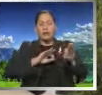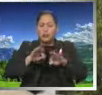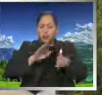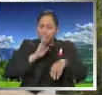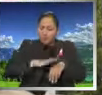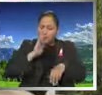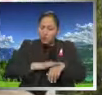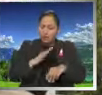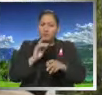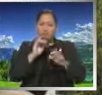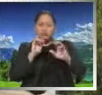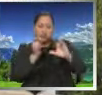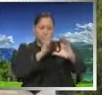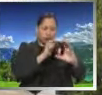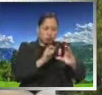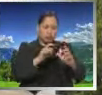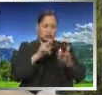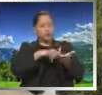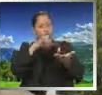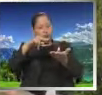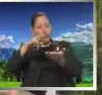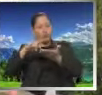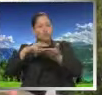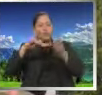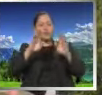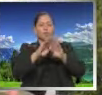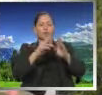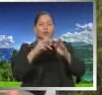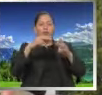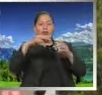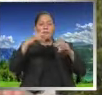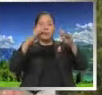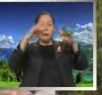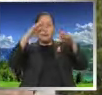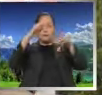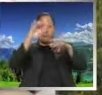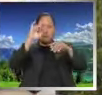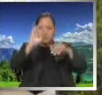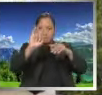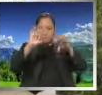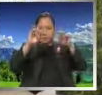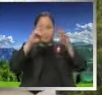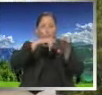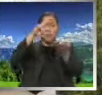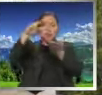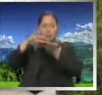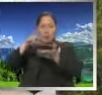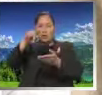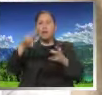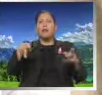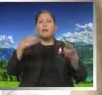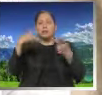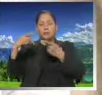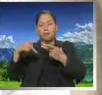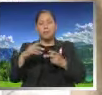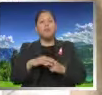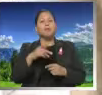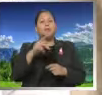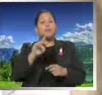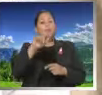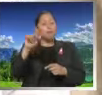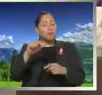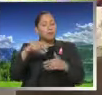más obra de caballete, obra que es susceptible a ser comercializada, obra que se expone en el Museo de Arte Moderno y que a su vez surge